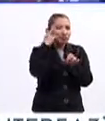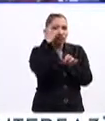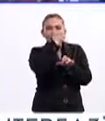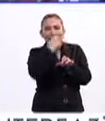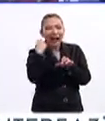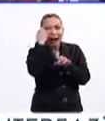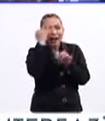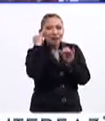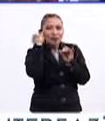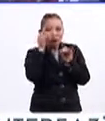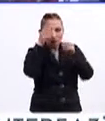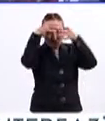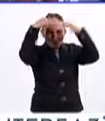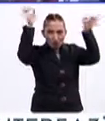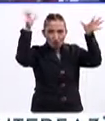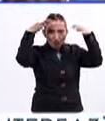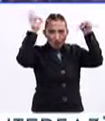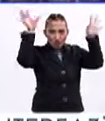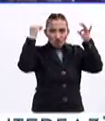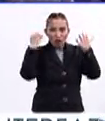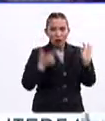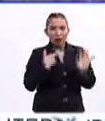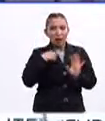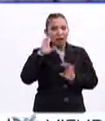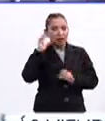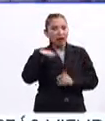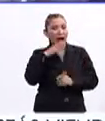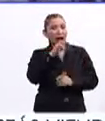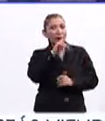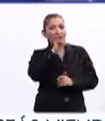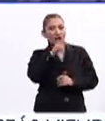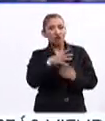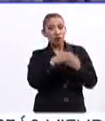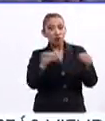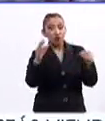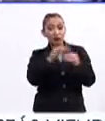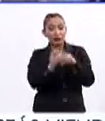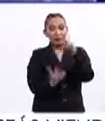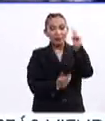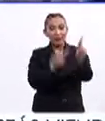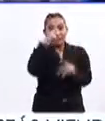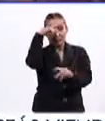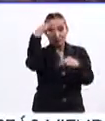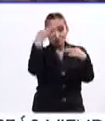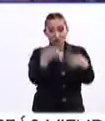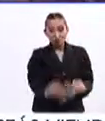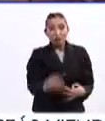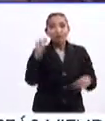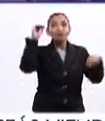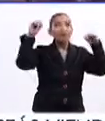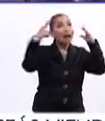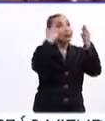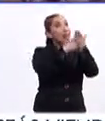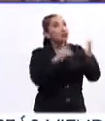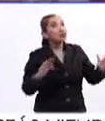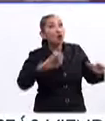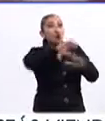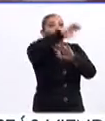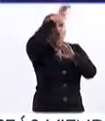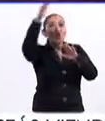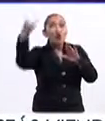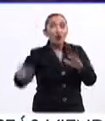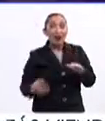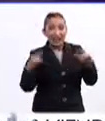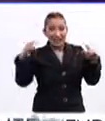indígenas, con tocados de plumas, caballeros águila y diversas frutas y plantas mexicanas decoran el interior del templo de